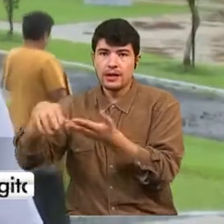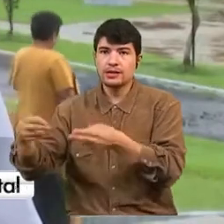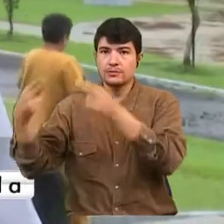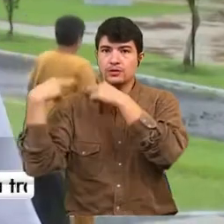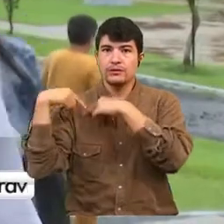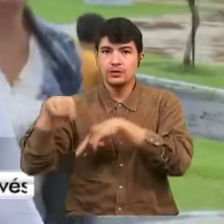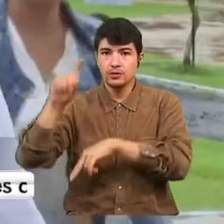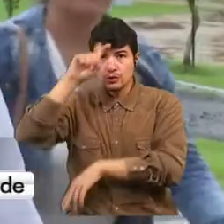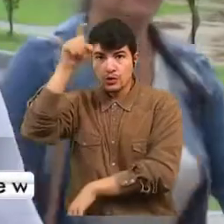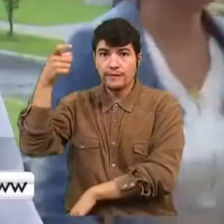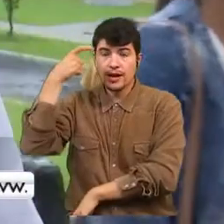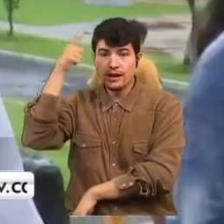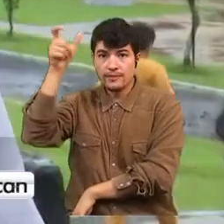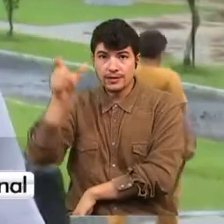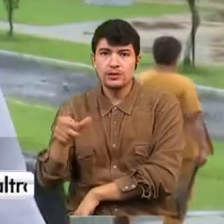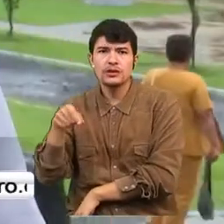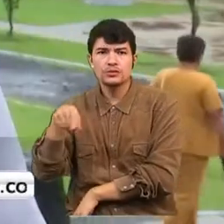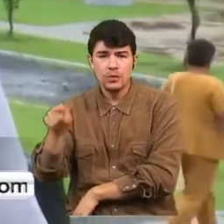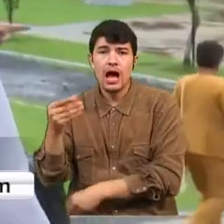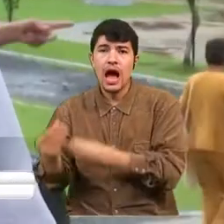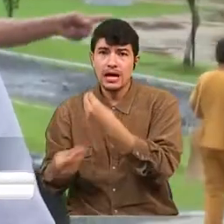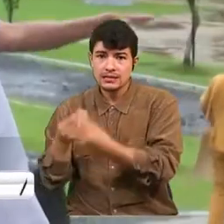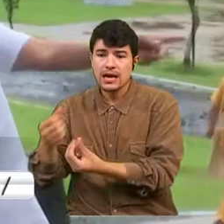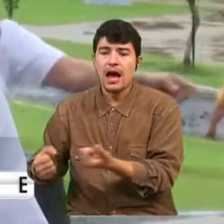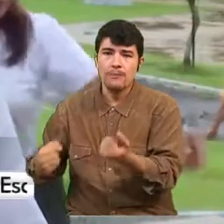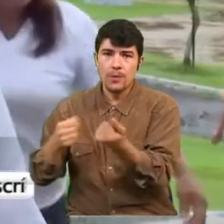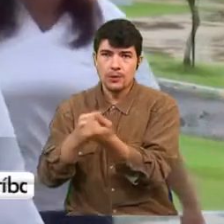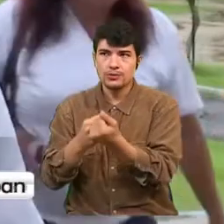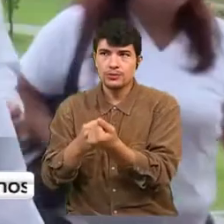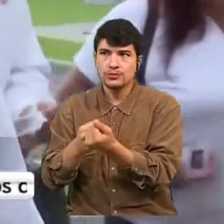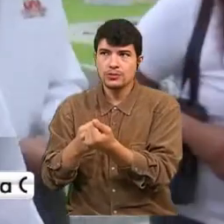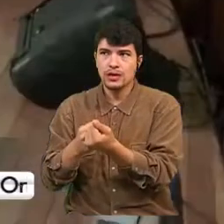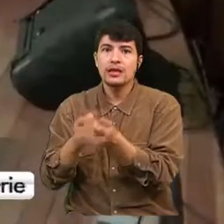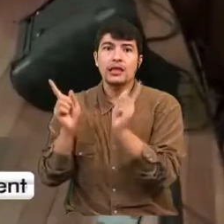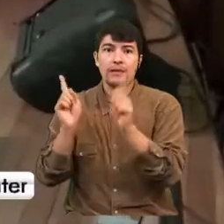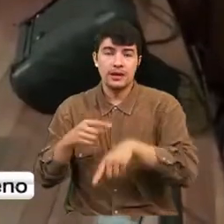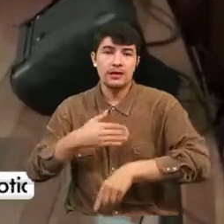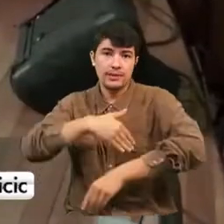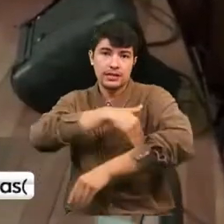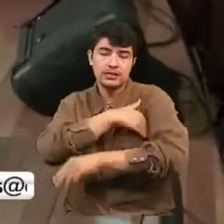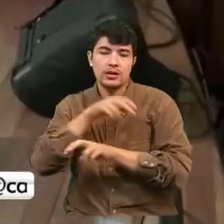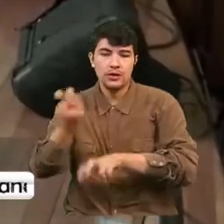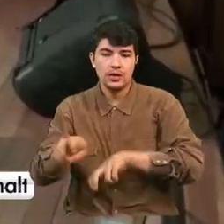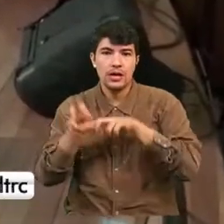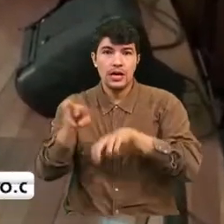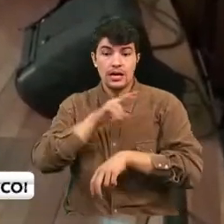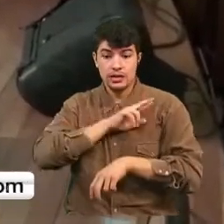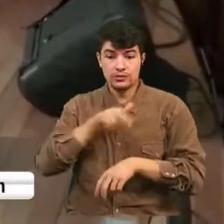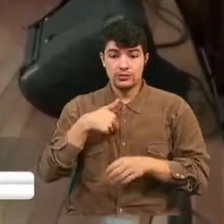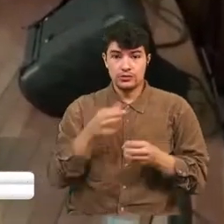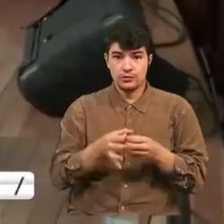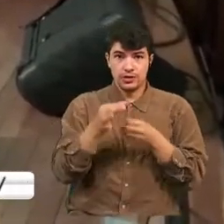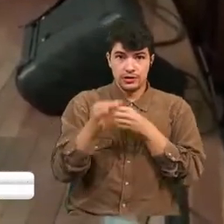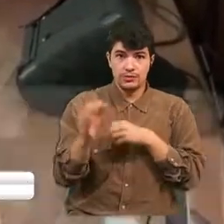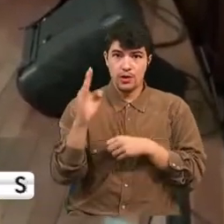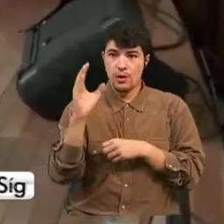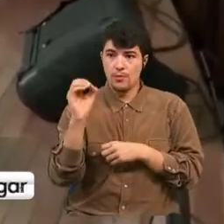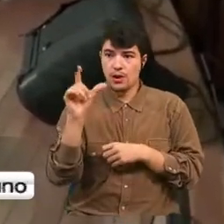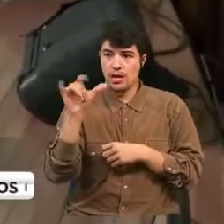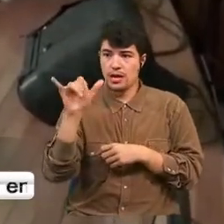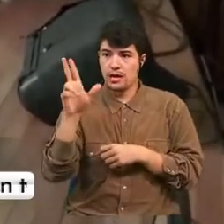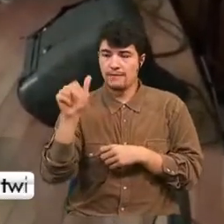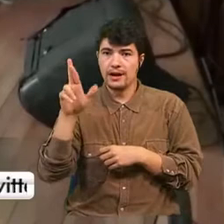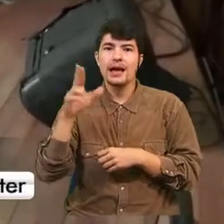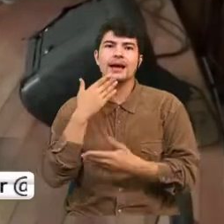doctor Didier Alberto Tavera, ha hecho una cofinanciación. Lo propio el Ministerio de Agricultura y nosotros como municipio de Bolívar y gracias